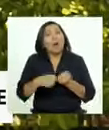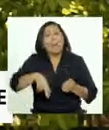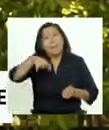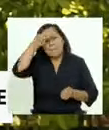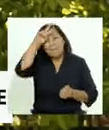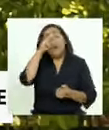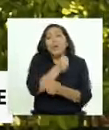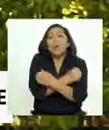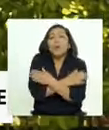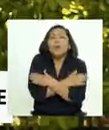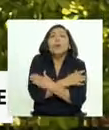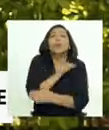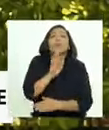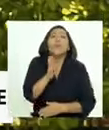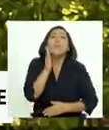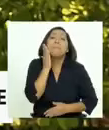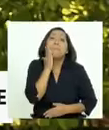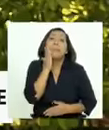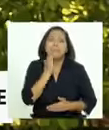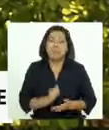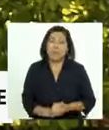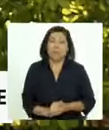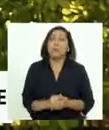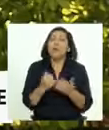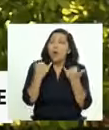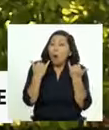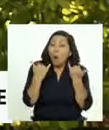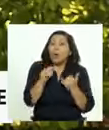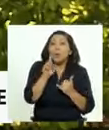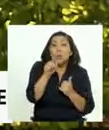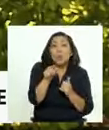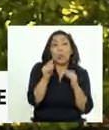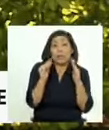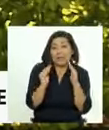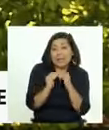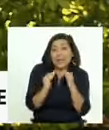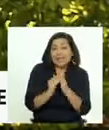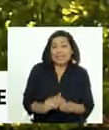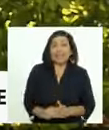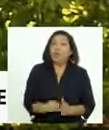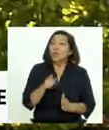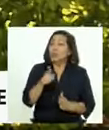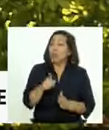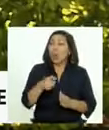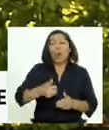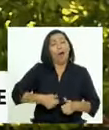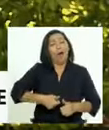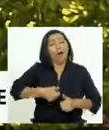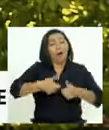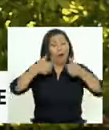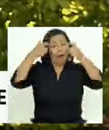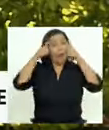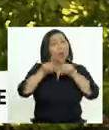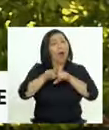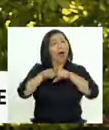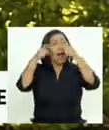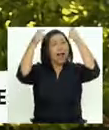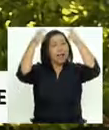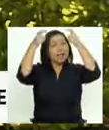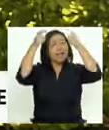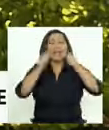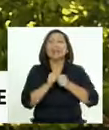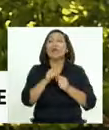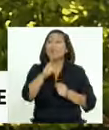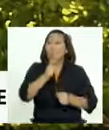querida mamita hoy en casa sé la reina de tu hogar que